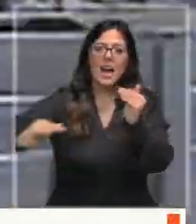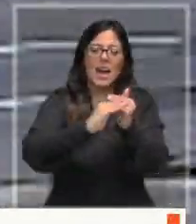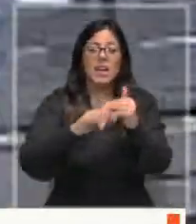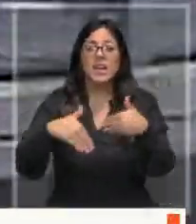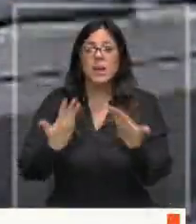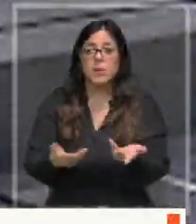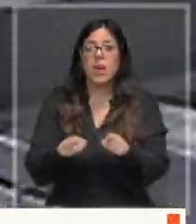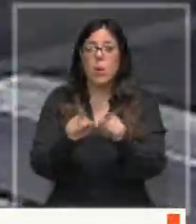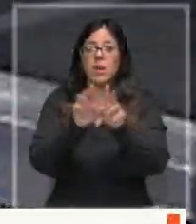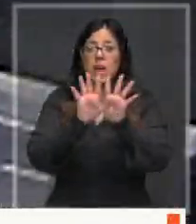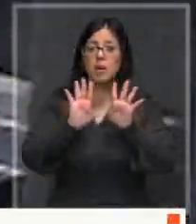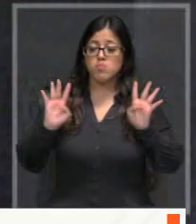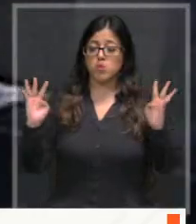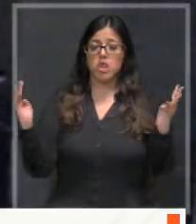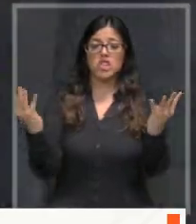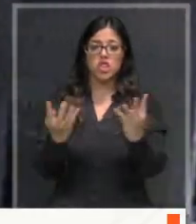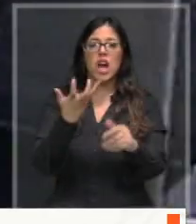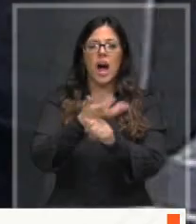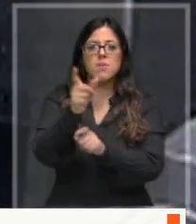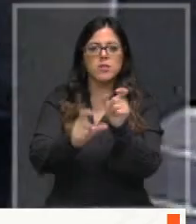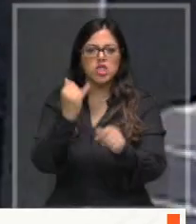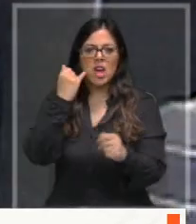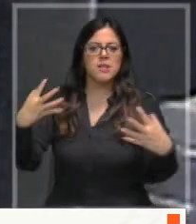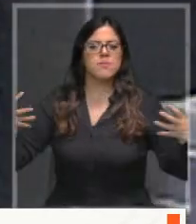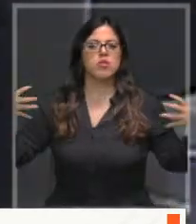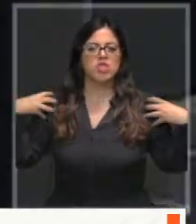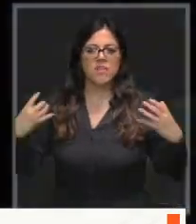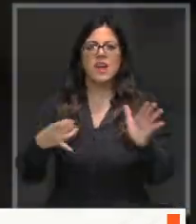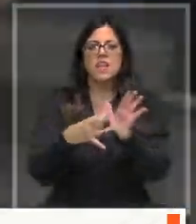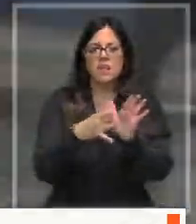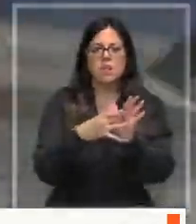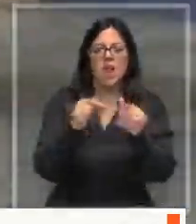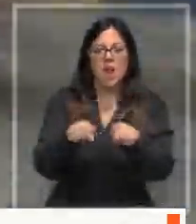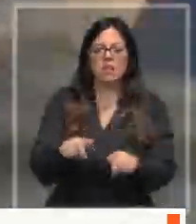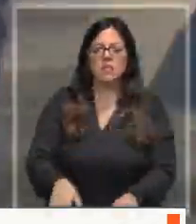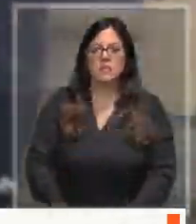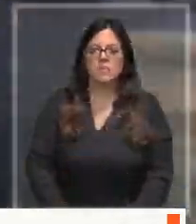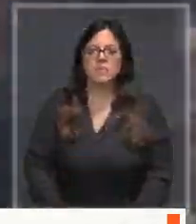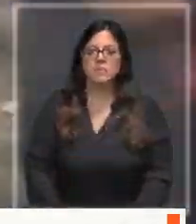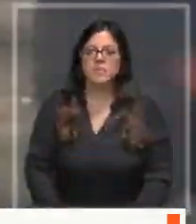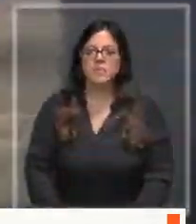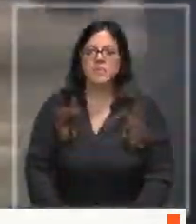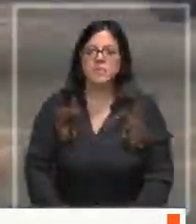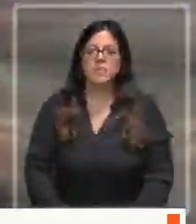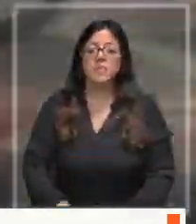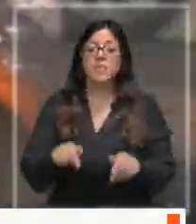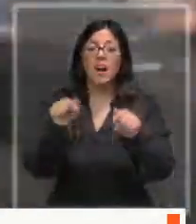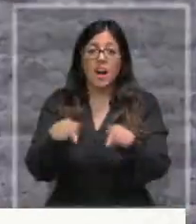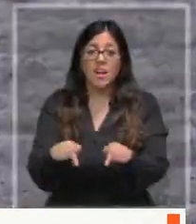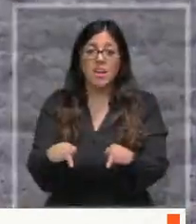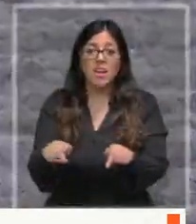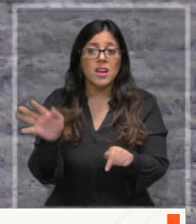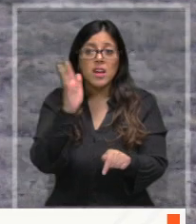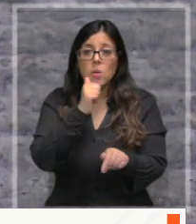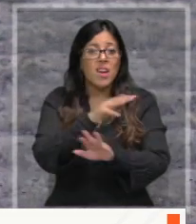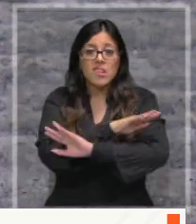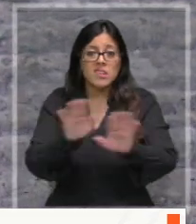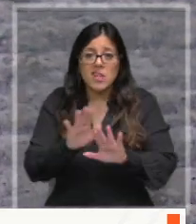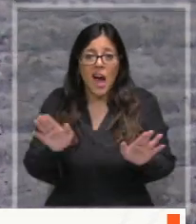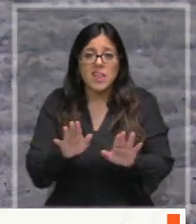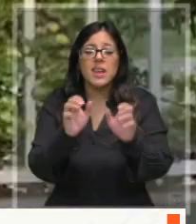instalan protecciones, siguen existiendo irresponsables que vulneran estos resguardos. Pero hasta el momento, sin medidas disuasivas